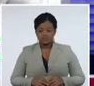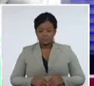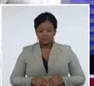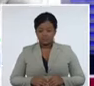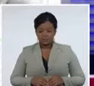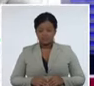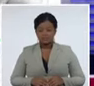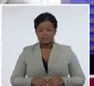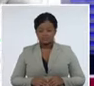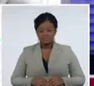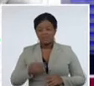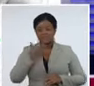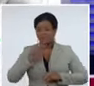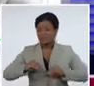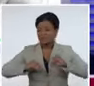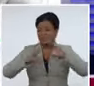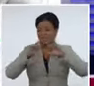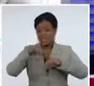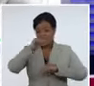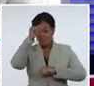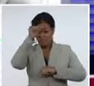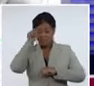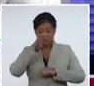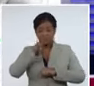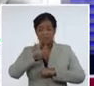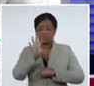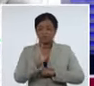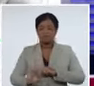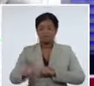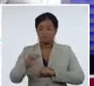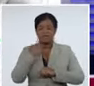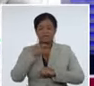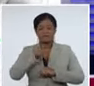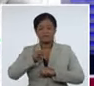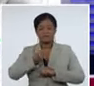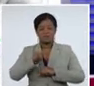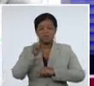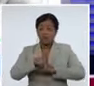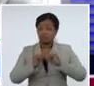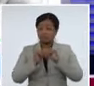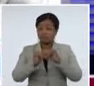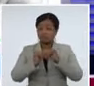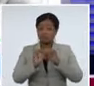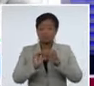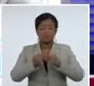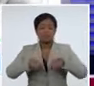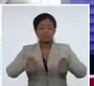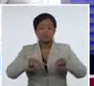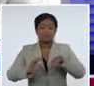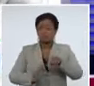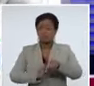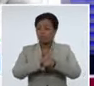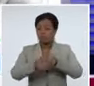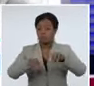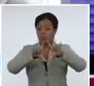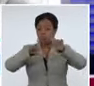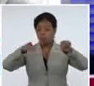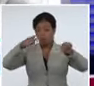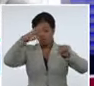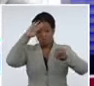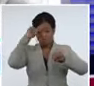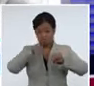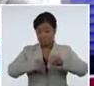Buenos días, domingo 24 de octubre de 2021 y ya estamos con la actualización sobre la situación epidemiológica en nuestro país en esta